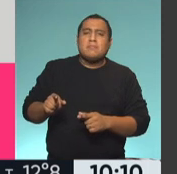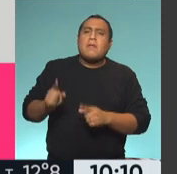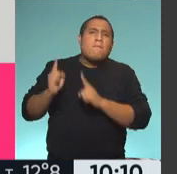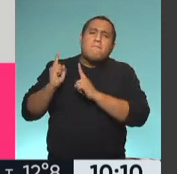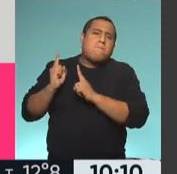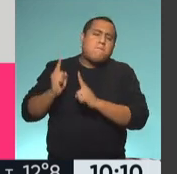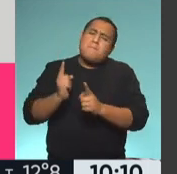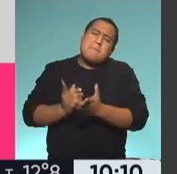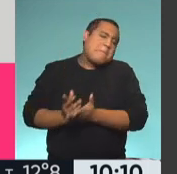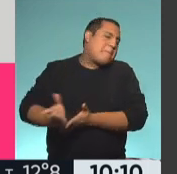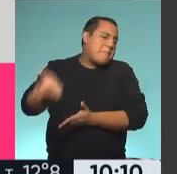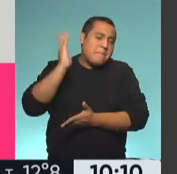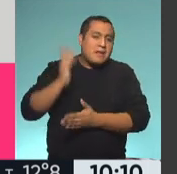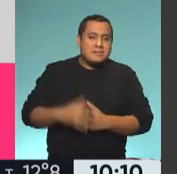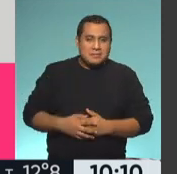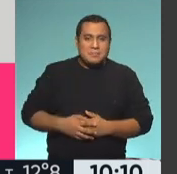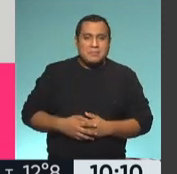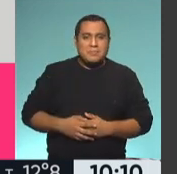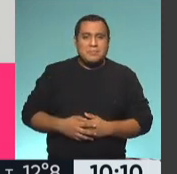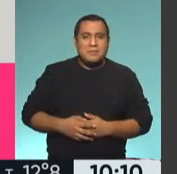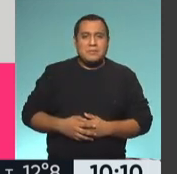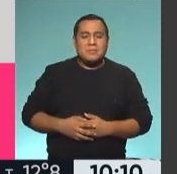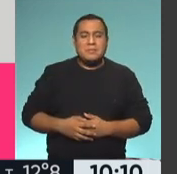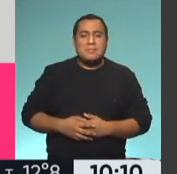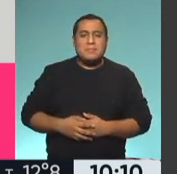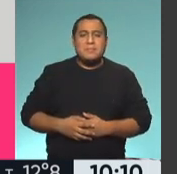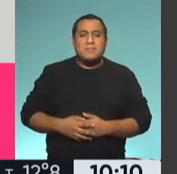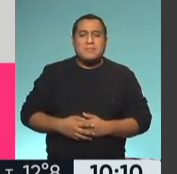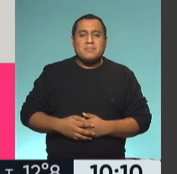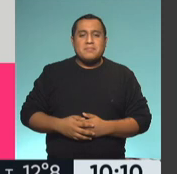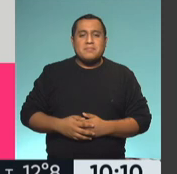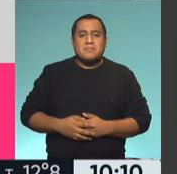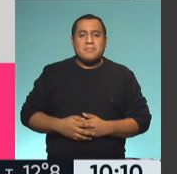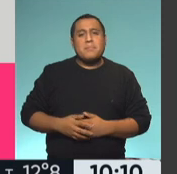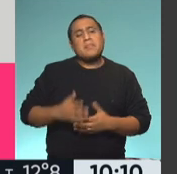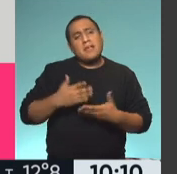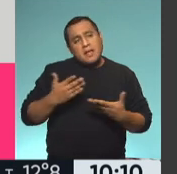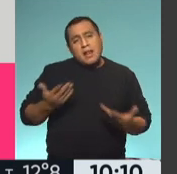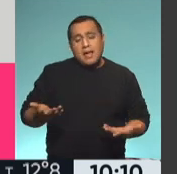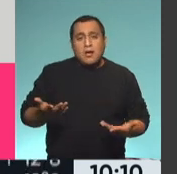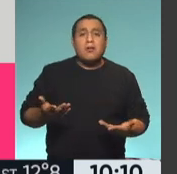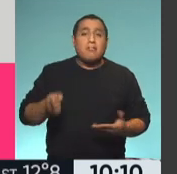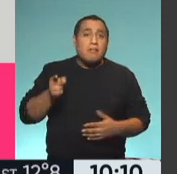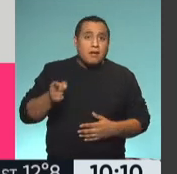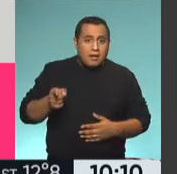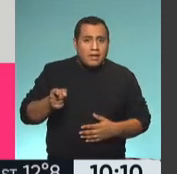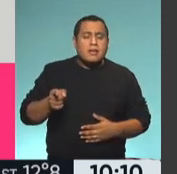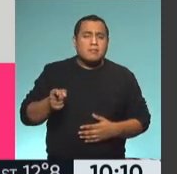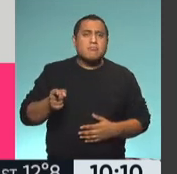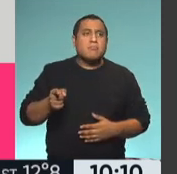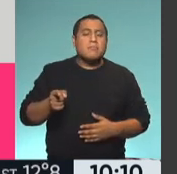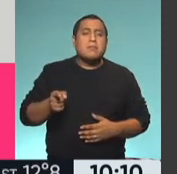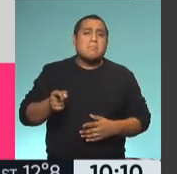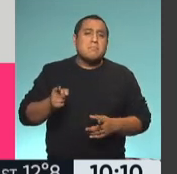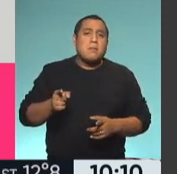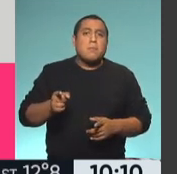siempre. Claro, representante de la época del